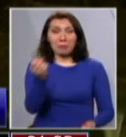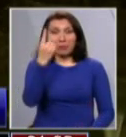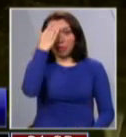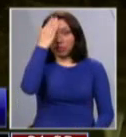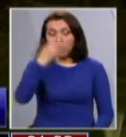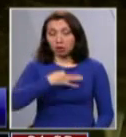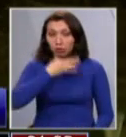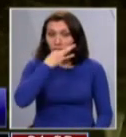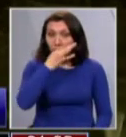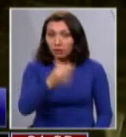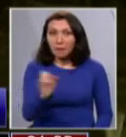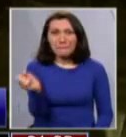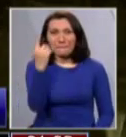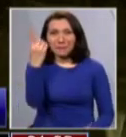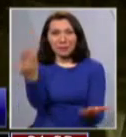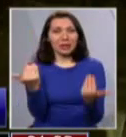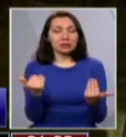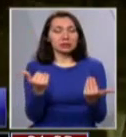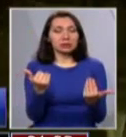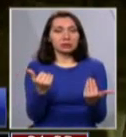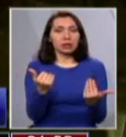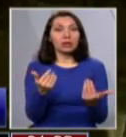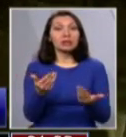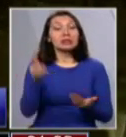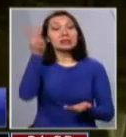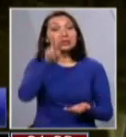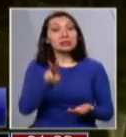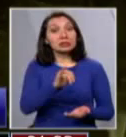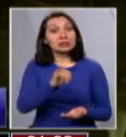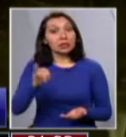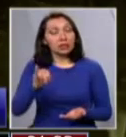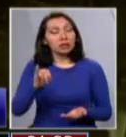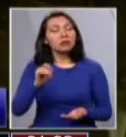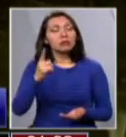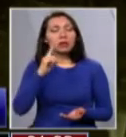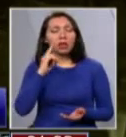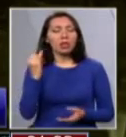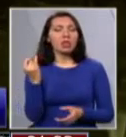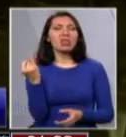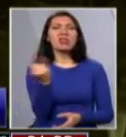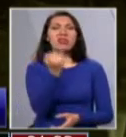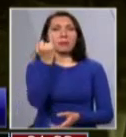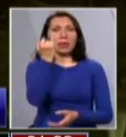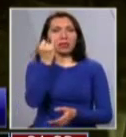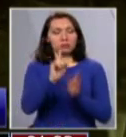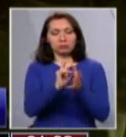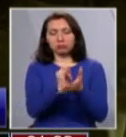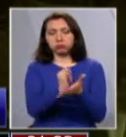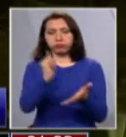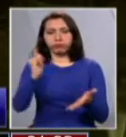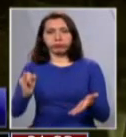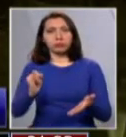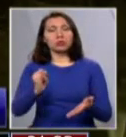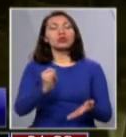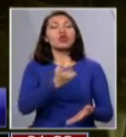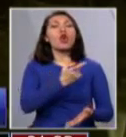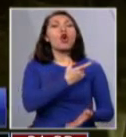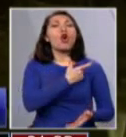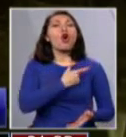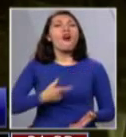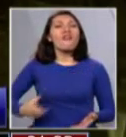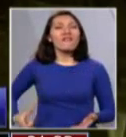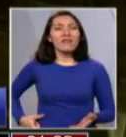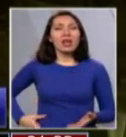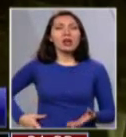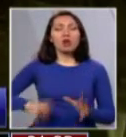día que lo primero que necesitamos es que el servicio en puesto interno sea independiente que tenga un gobierno corporativo